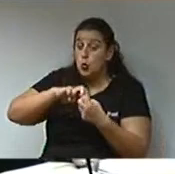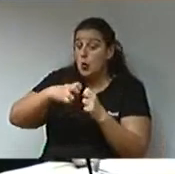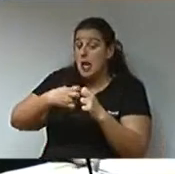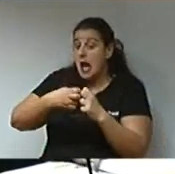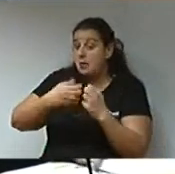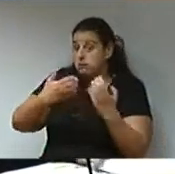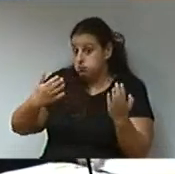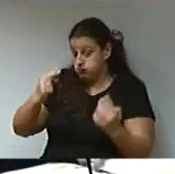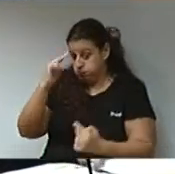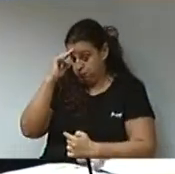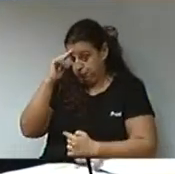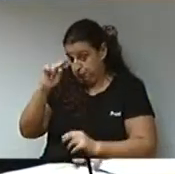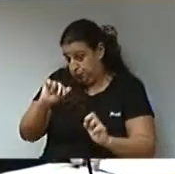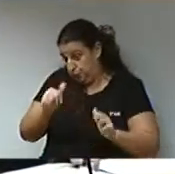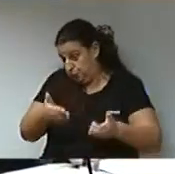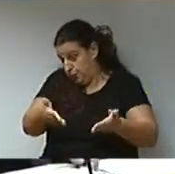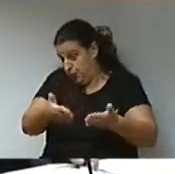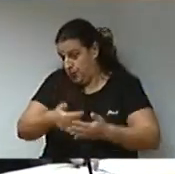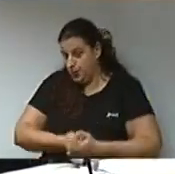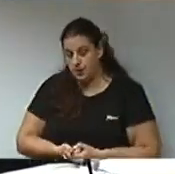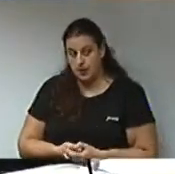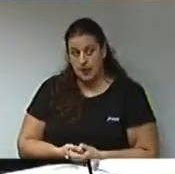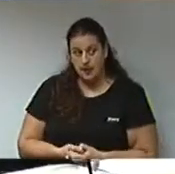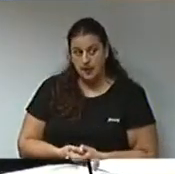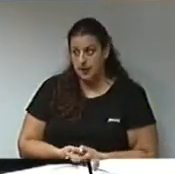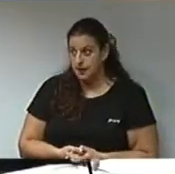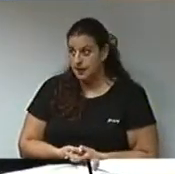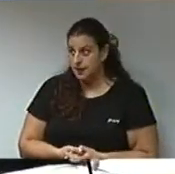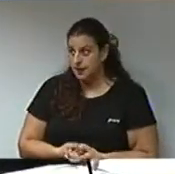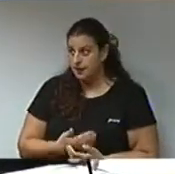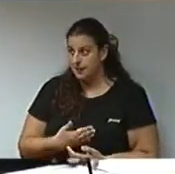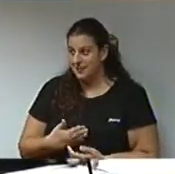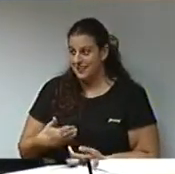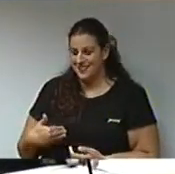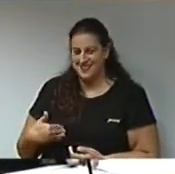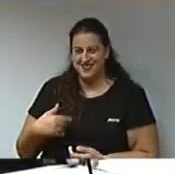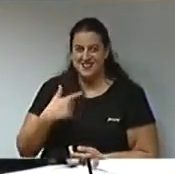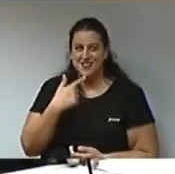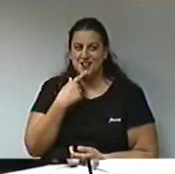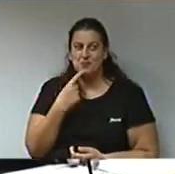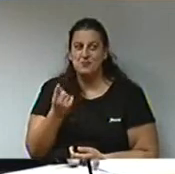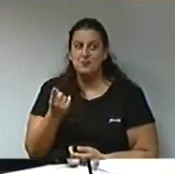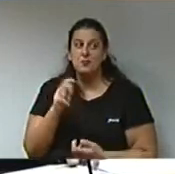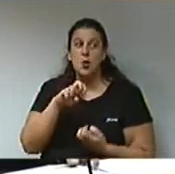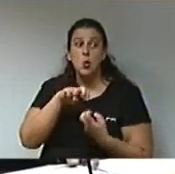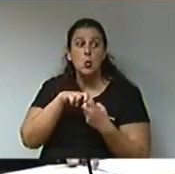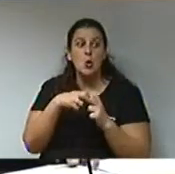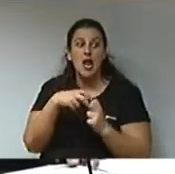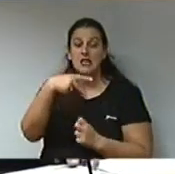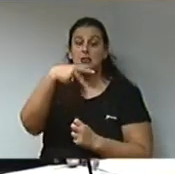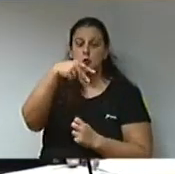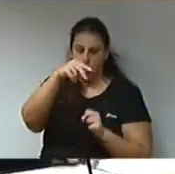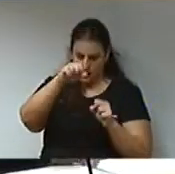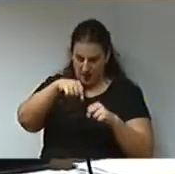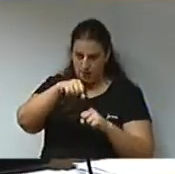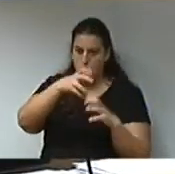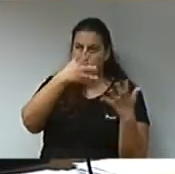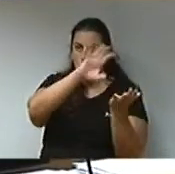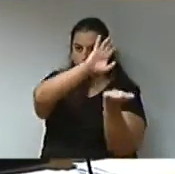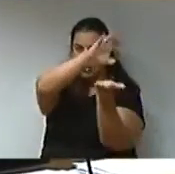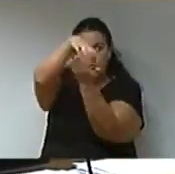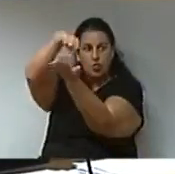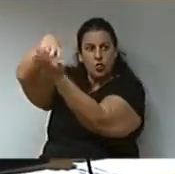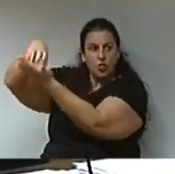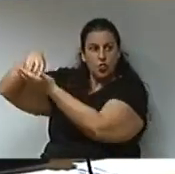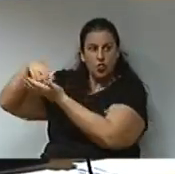supongo que habrá que empezar por allí, ¿no? Pero que se diga. ¿Nuevas nucleares dónde? Lo que no puede ser es que